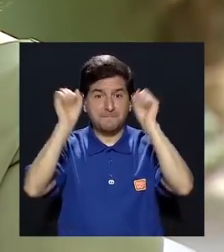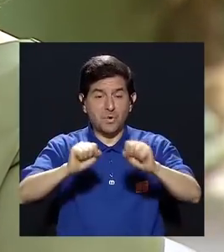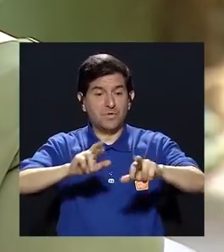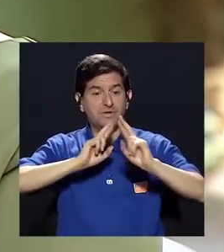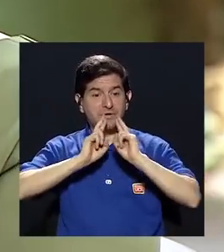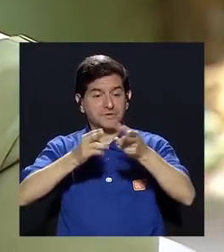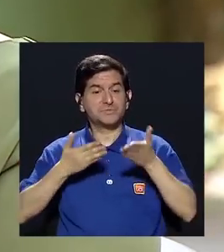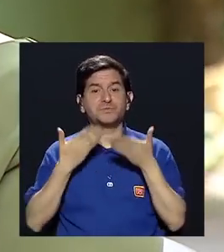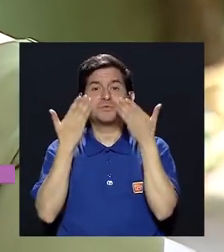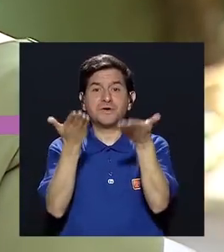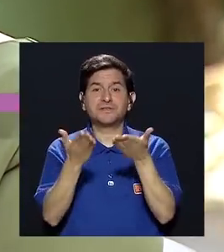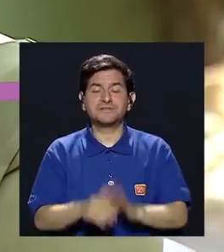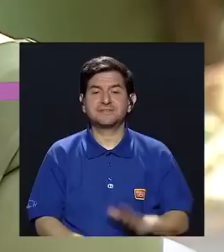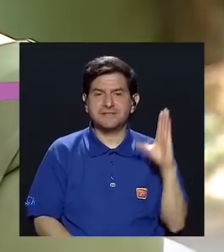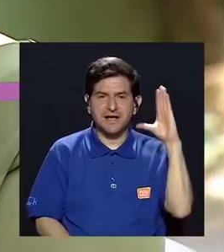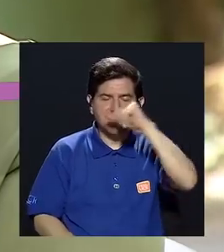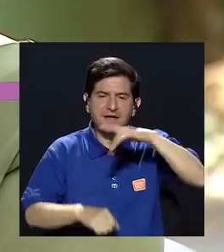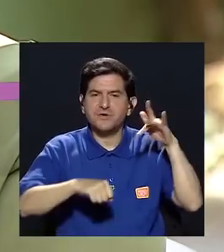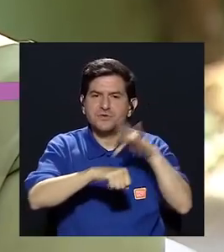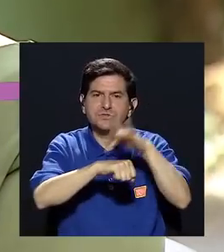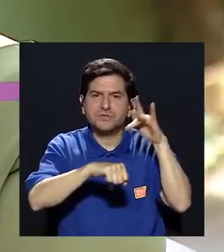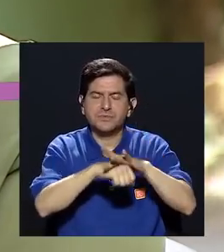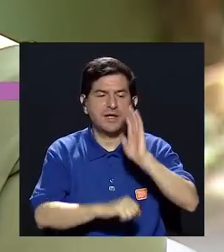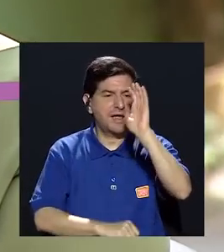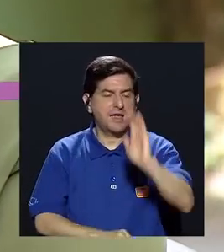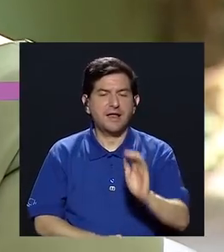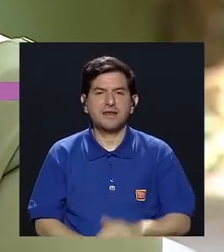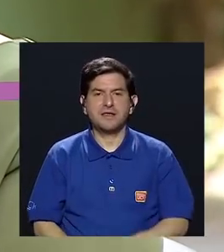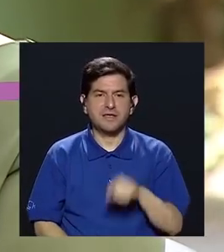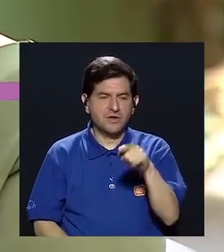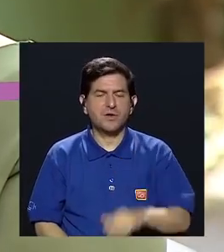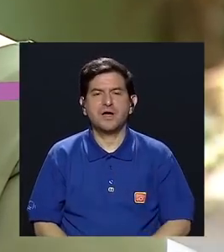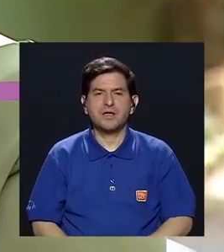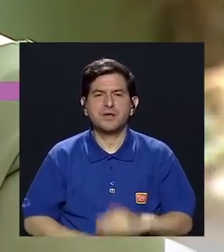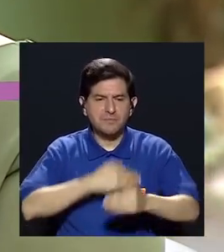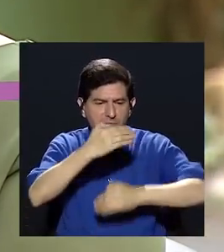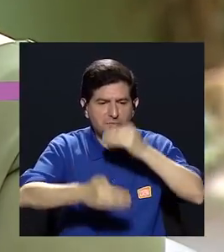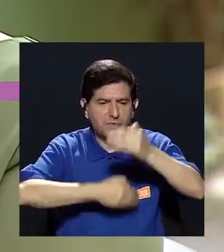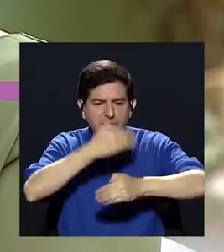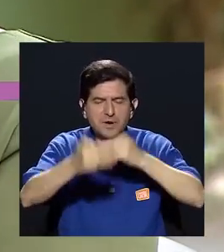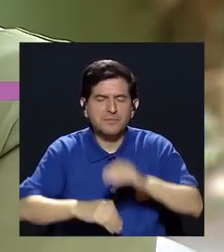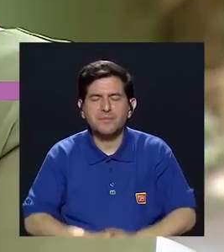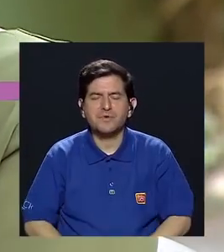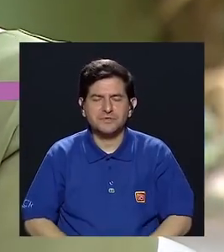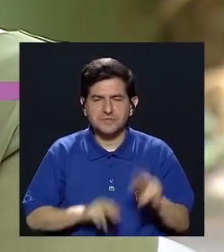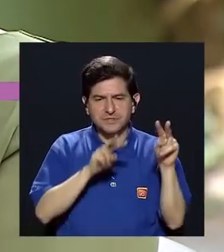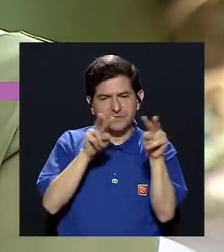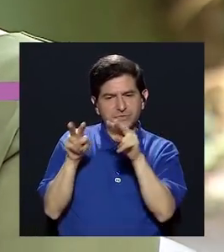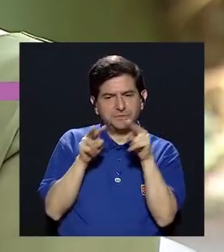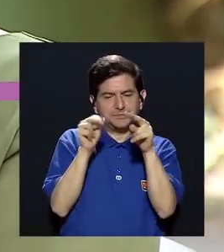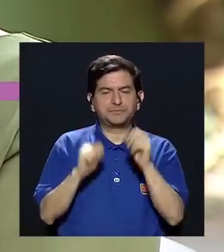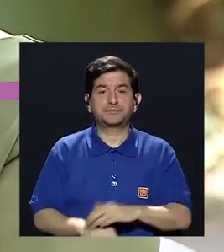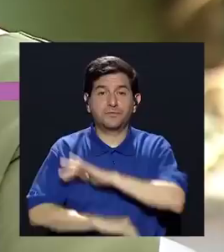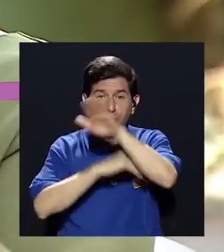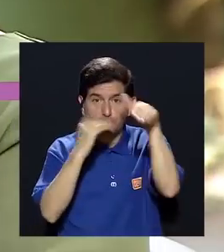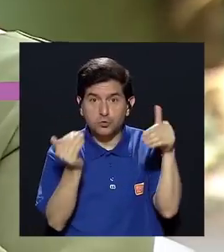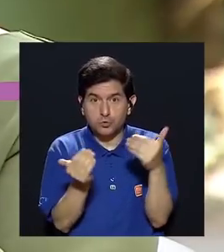poder responder a lo que detectemos tempranamente en el niño por los tamizajes de vigilancia.